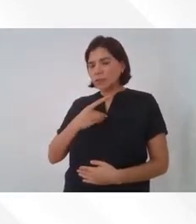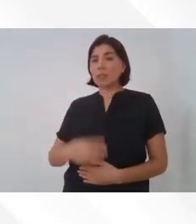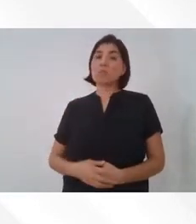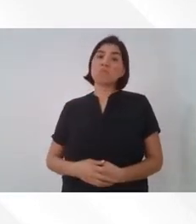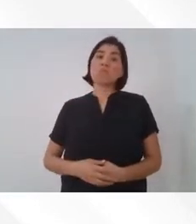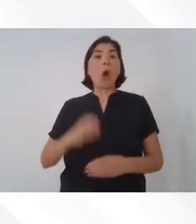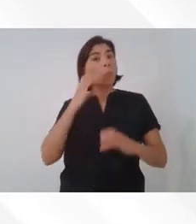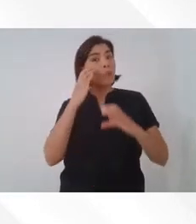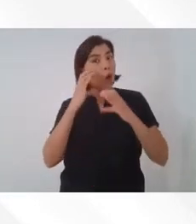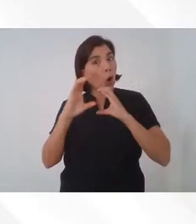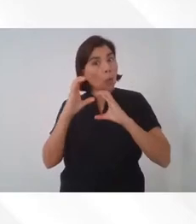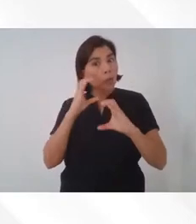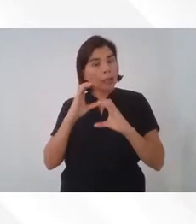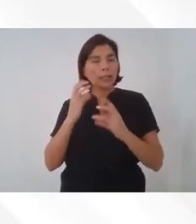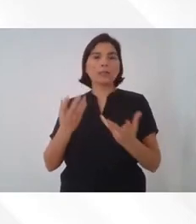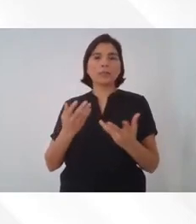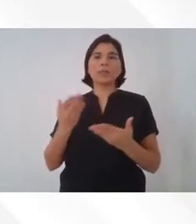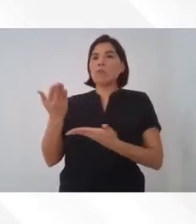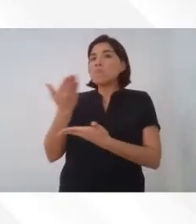compartir,